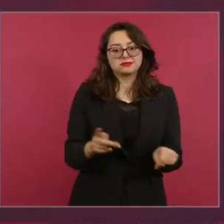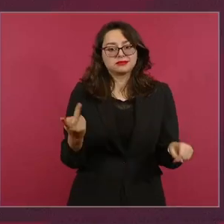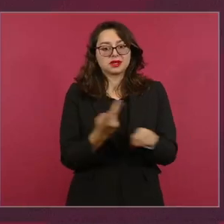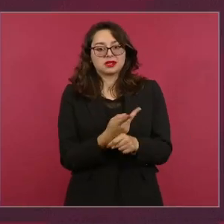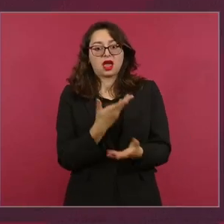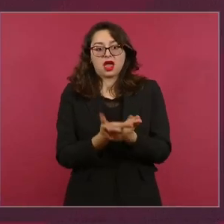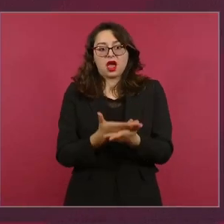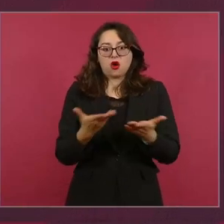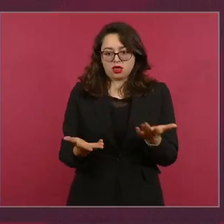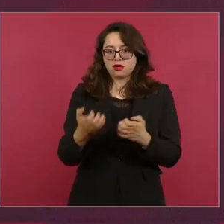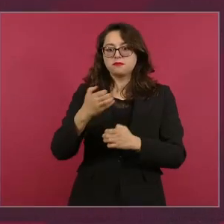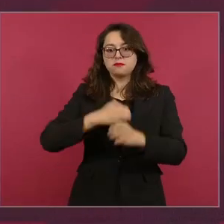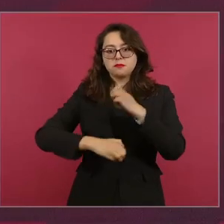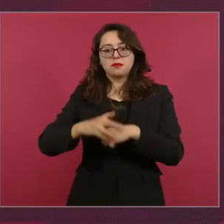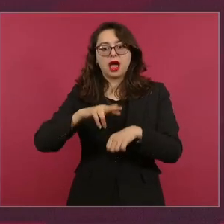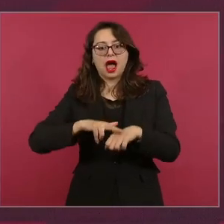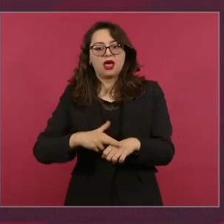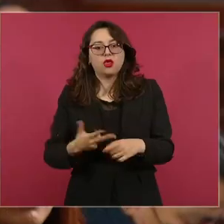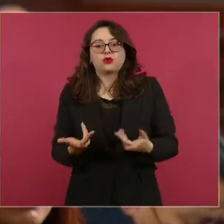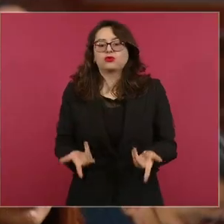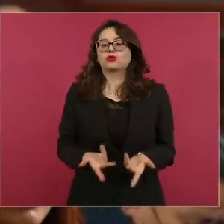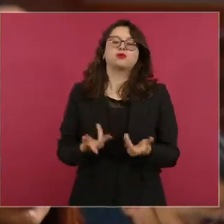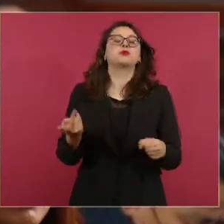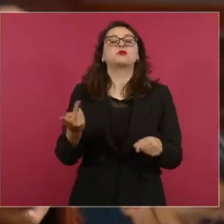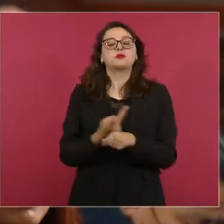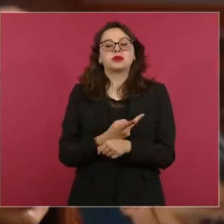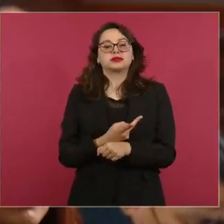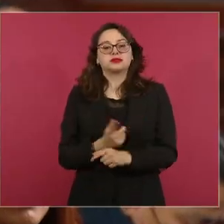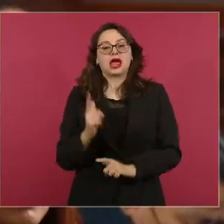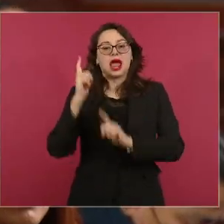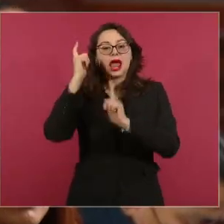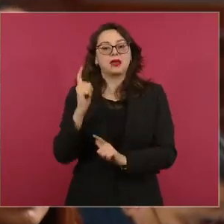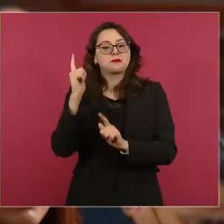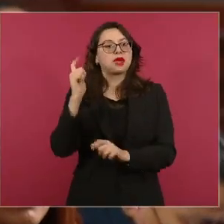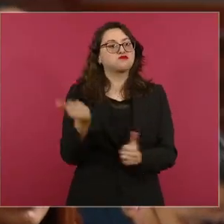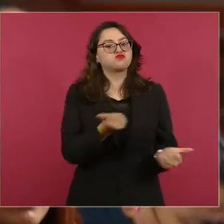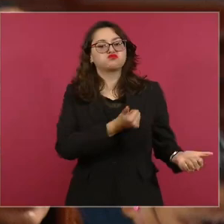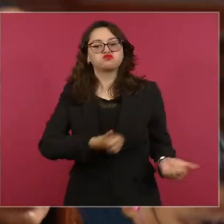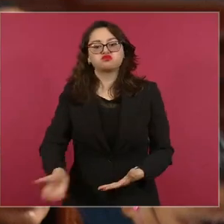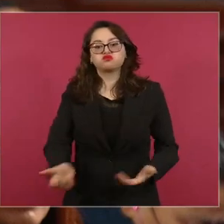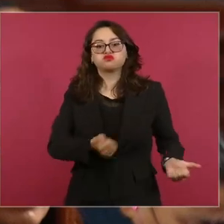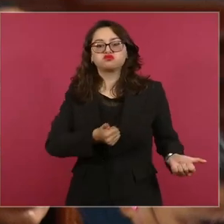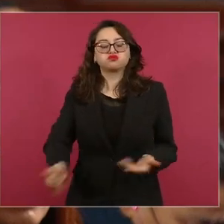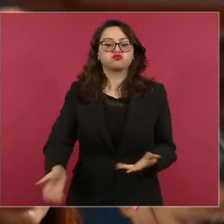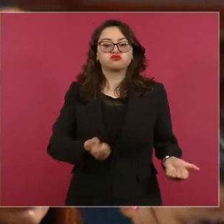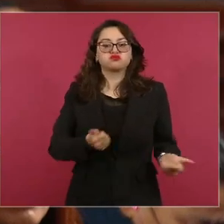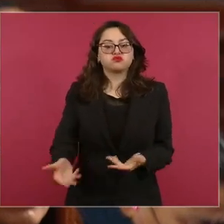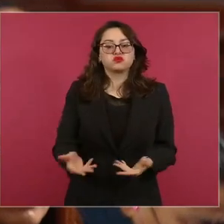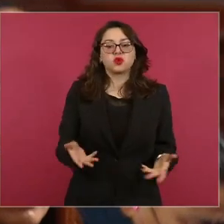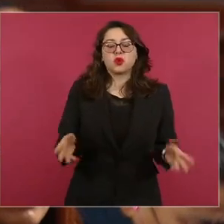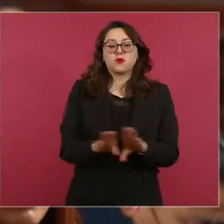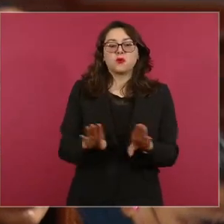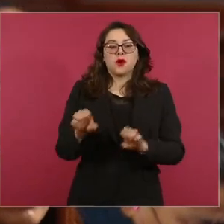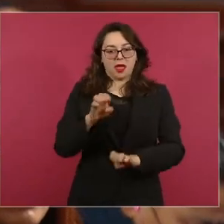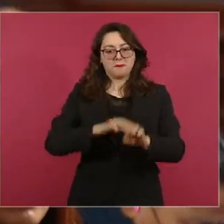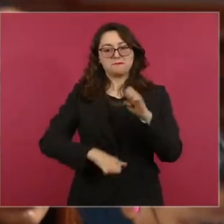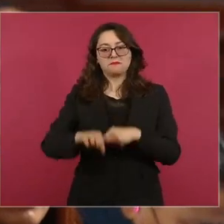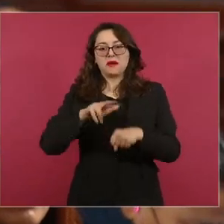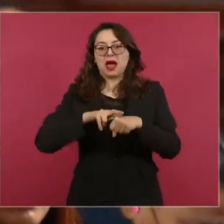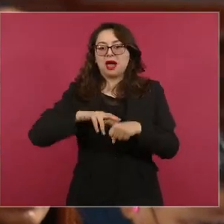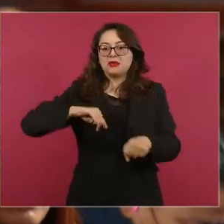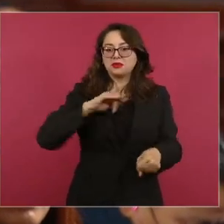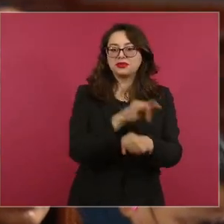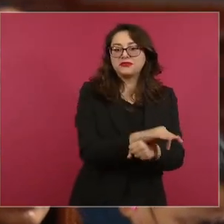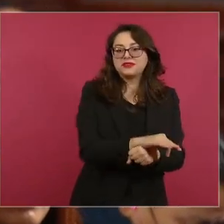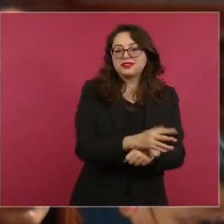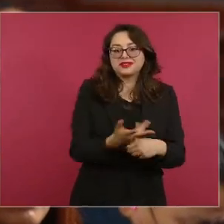desventaja trabajar en un tema como el combate de tráfico de armas de Estados Unidos hacia México con un embajador que votó a favor de